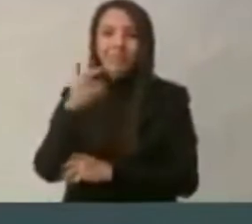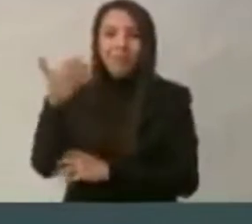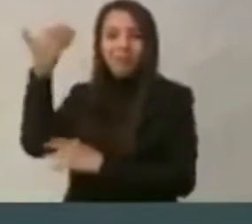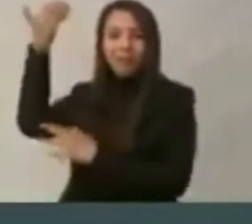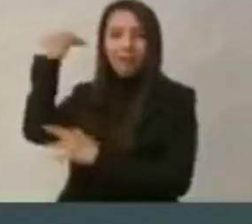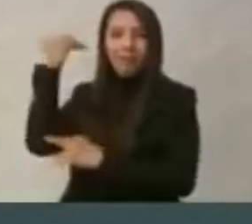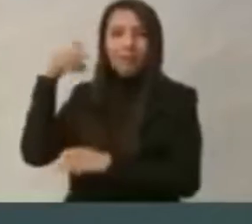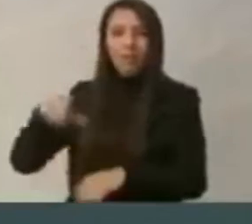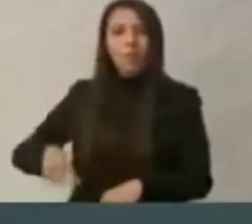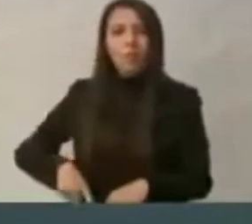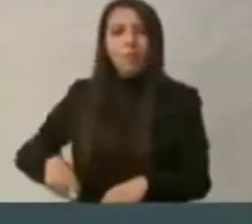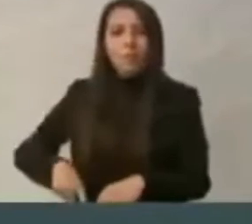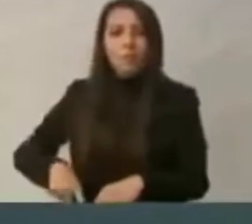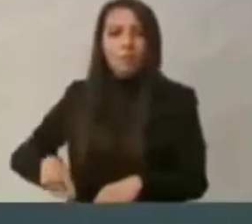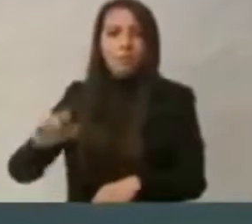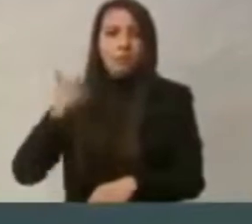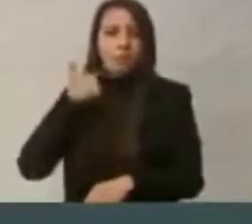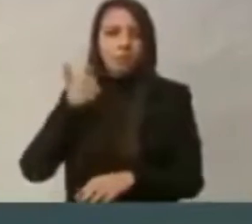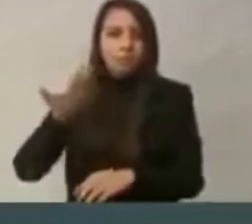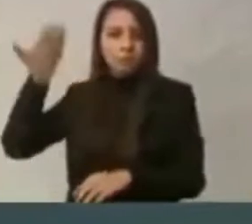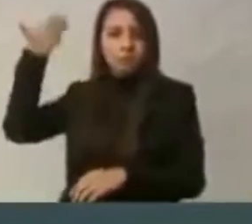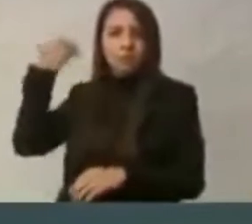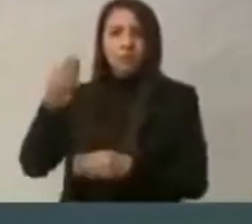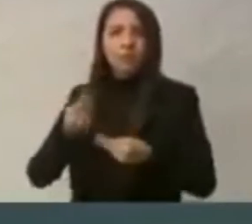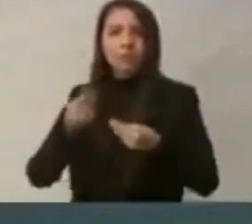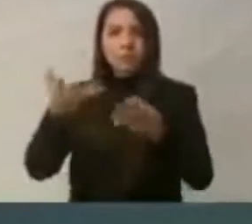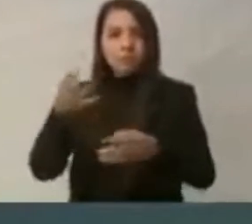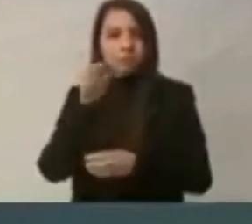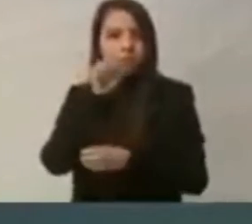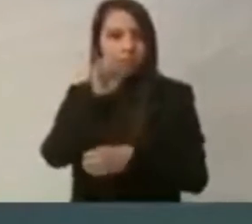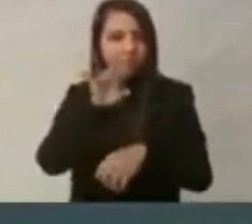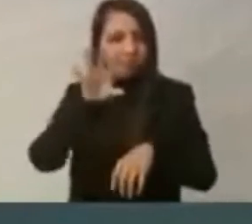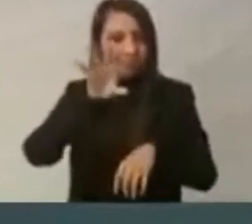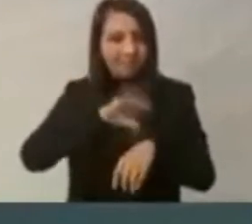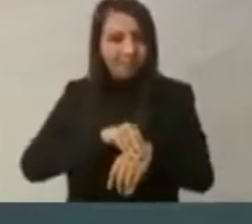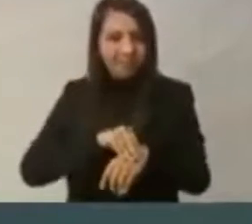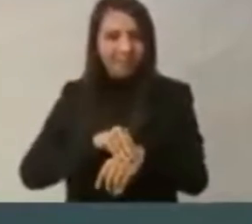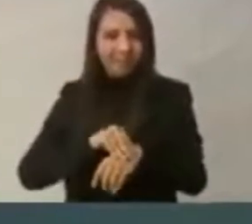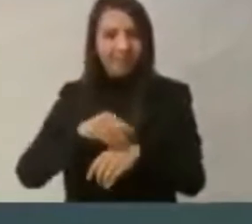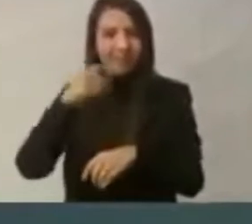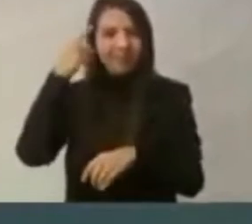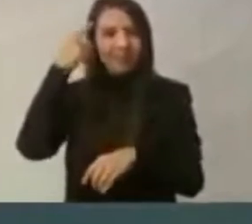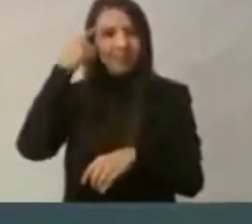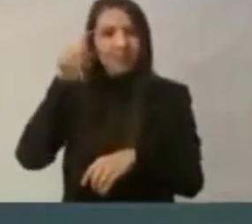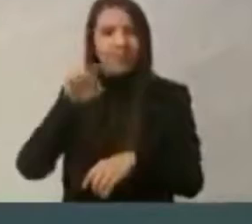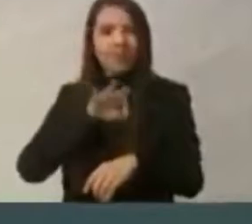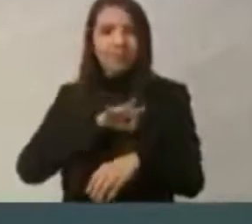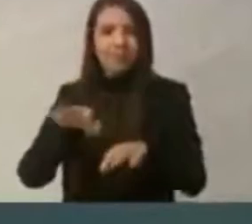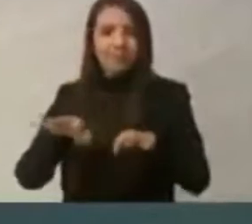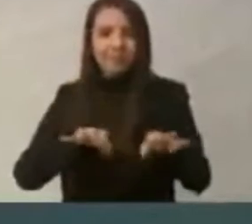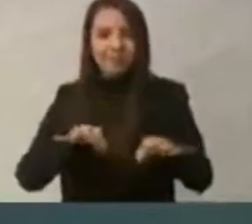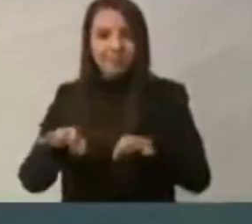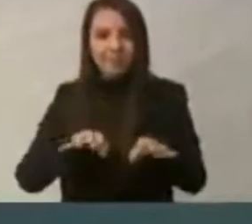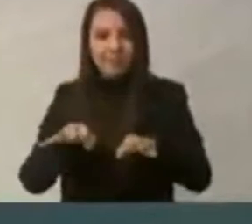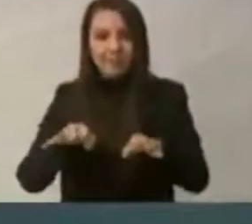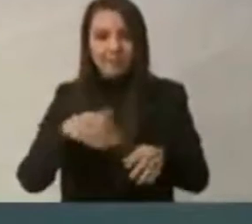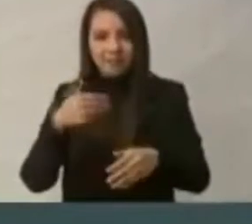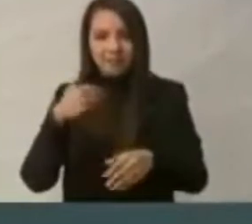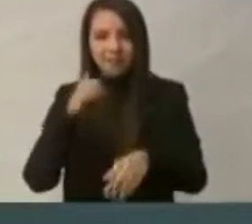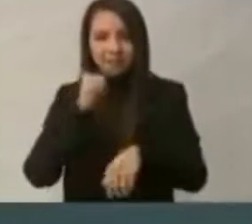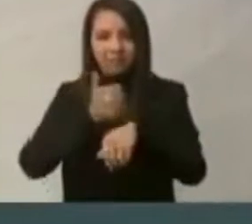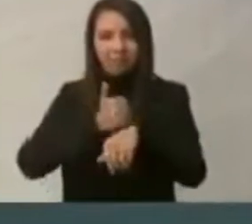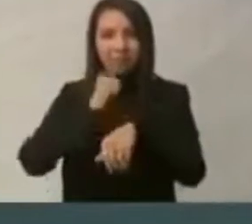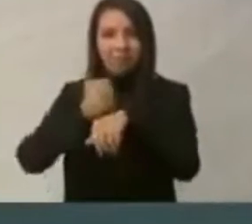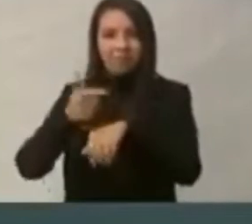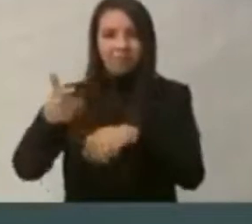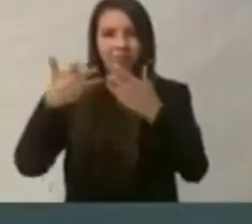gobierno anterior los permisos para la operación de esta